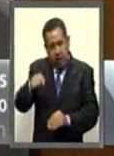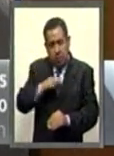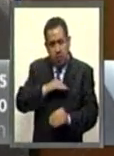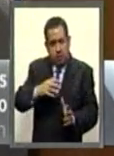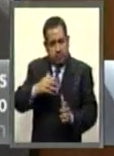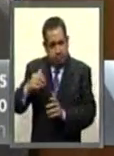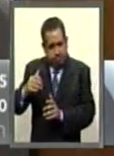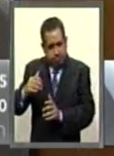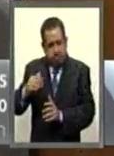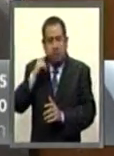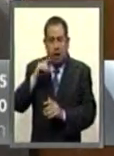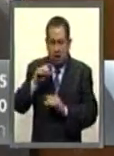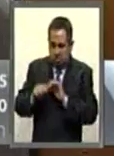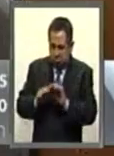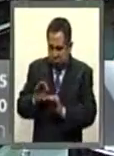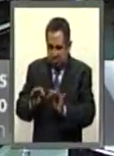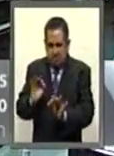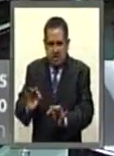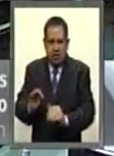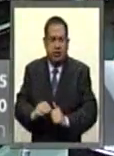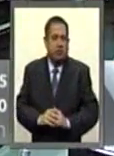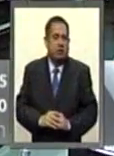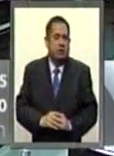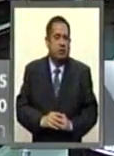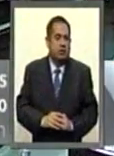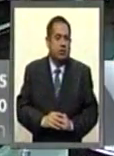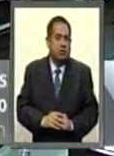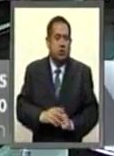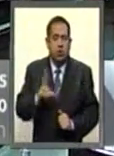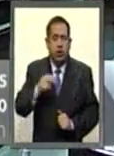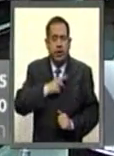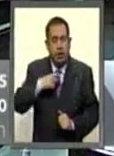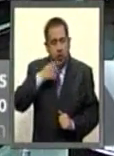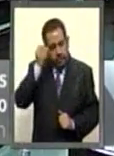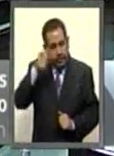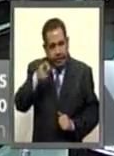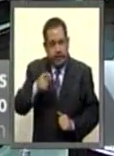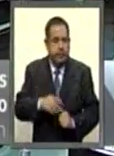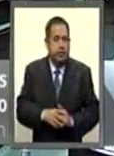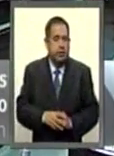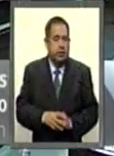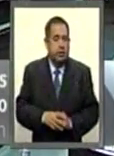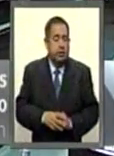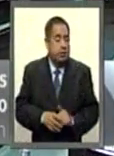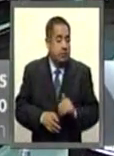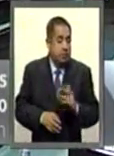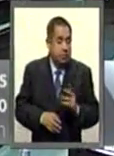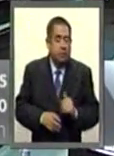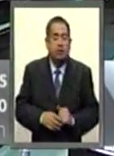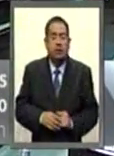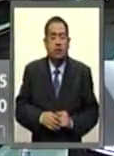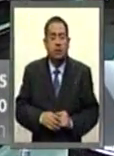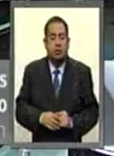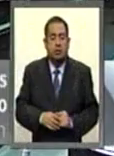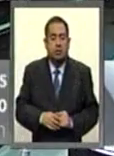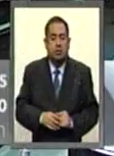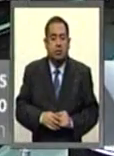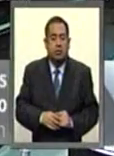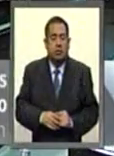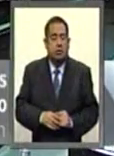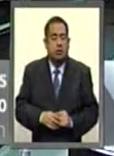acopiado y tratado de manera adecuada. No hay que olvidar que es